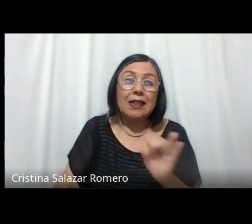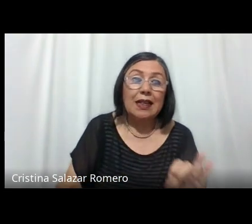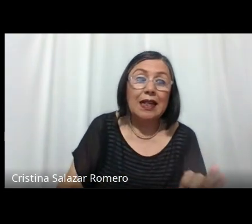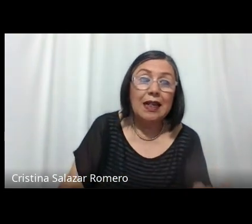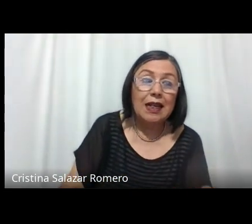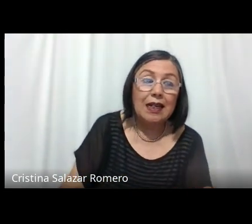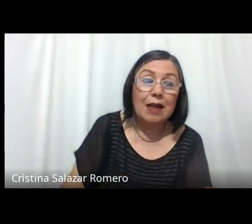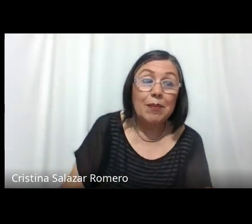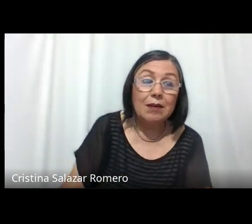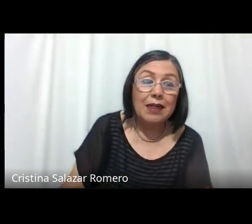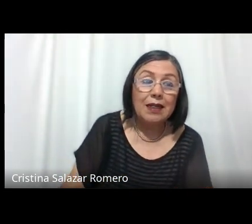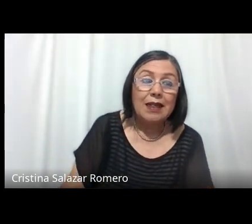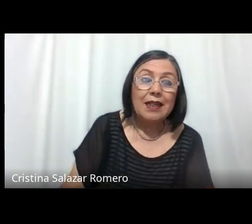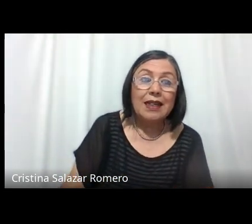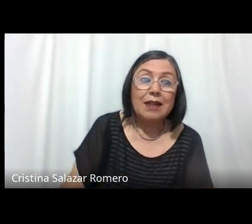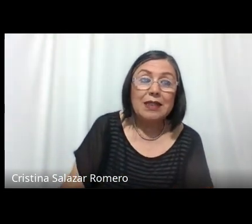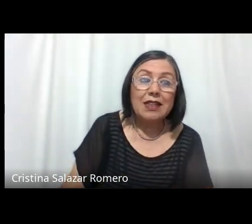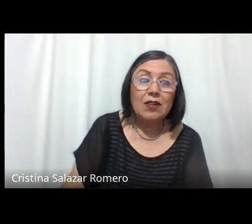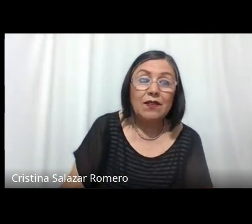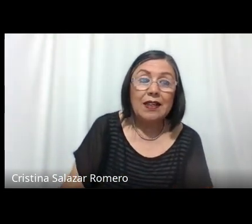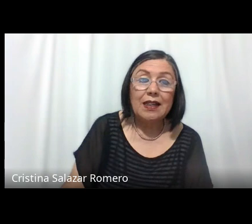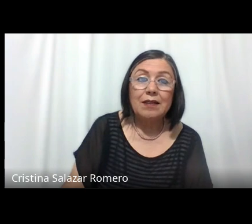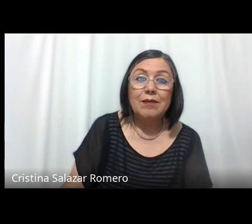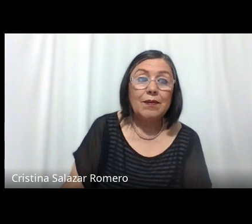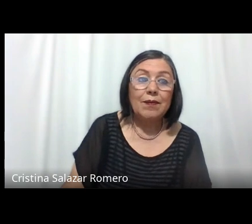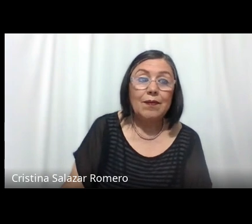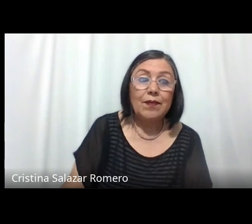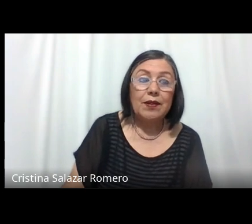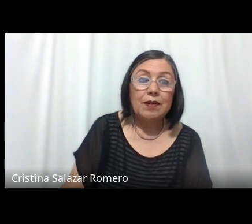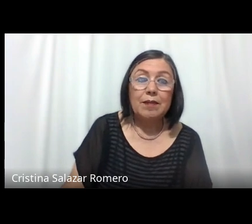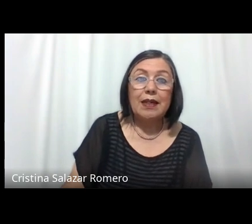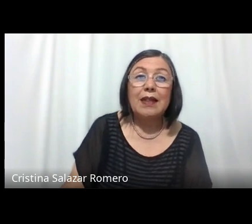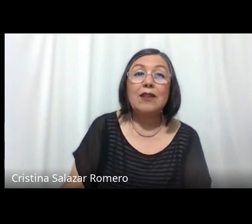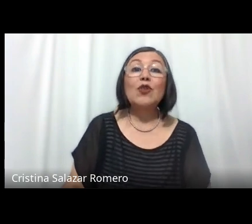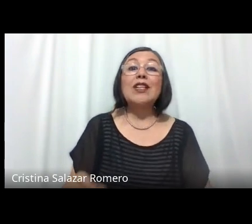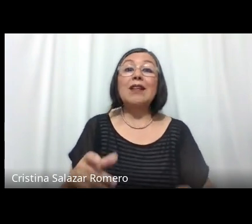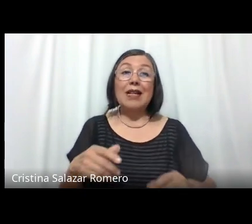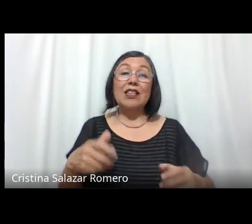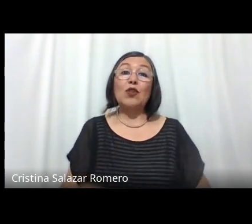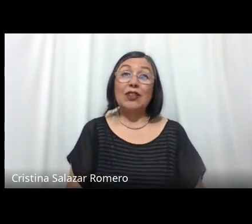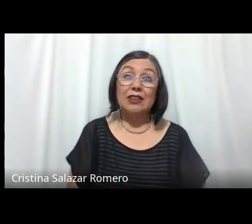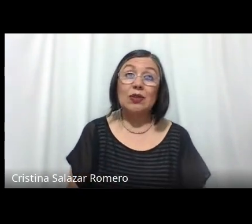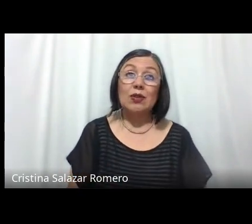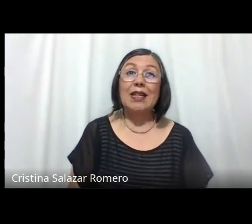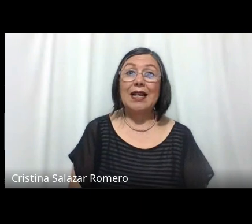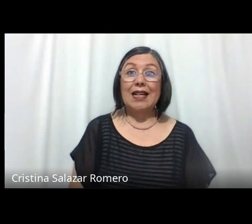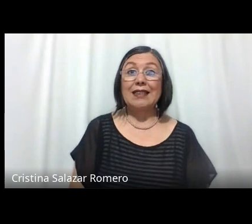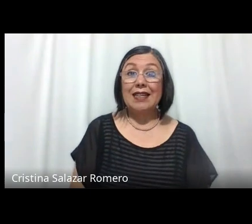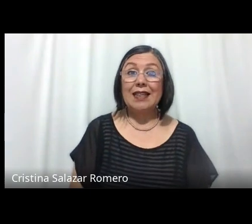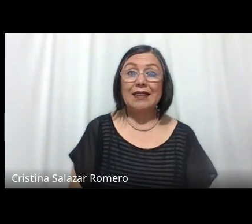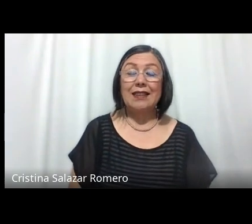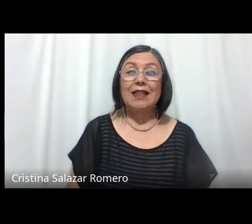orientada la palma, en qué más me tengo que fijar, ¿sí? En dónde hace contacto